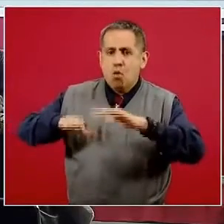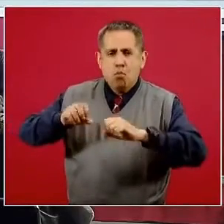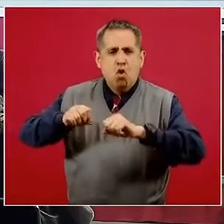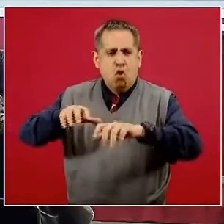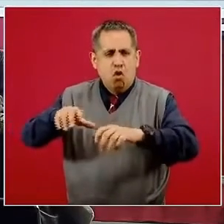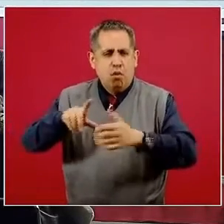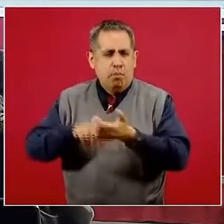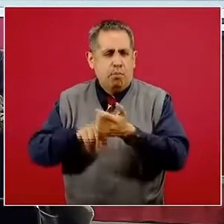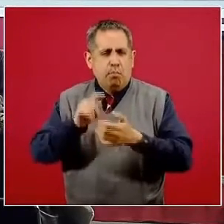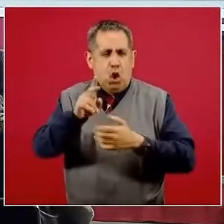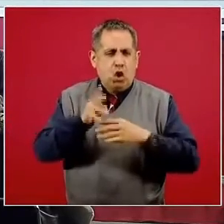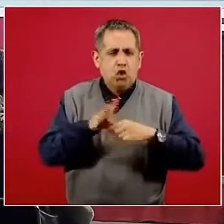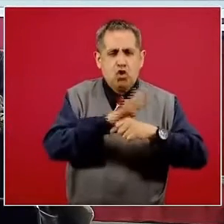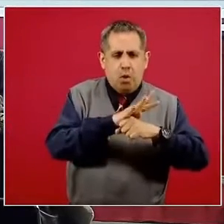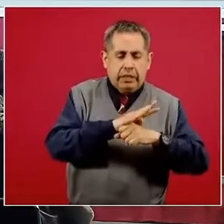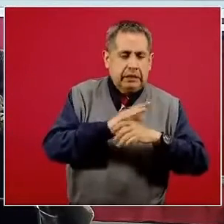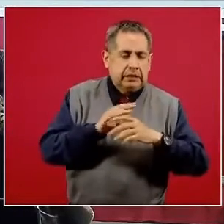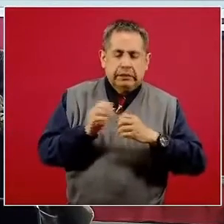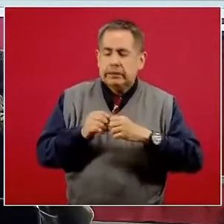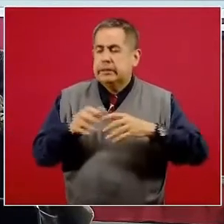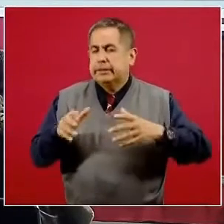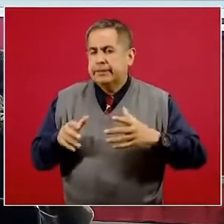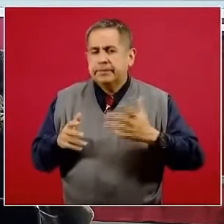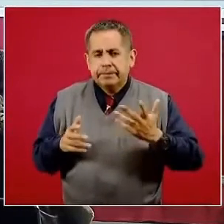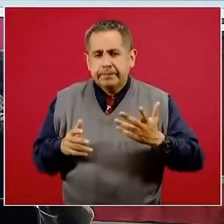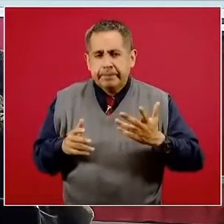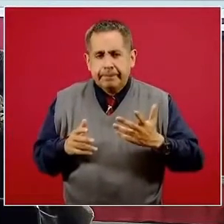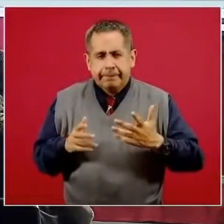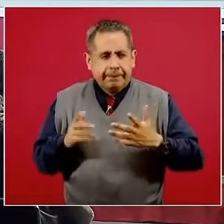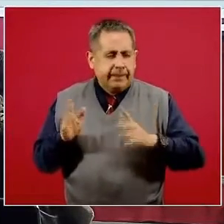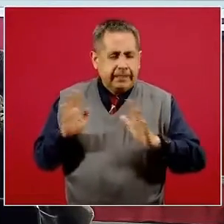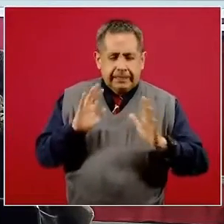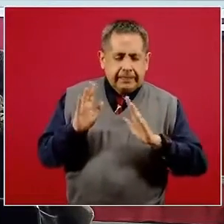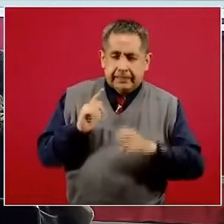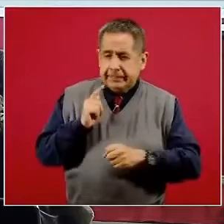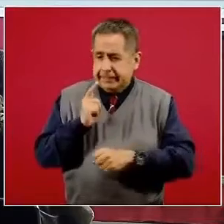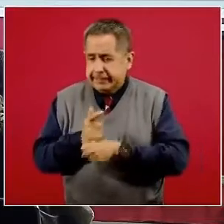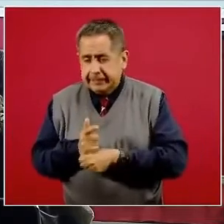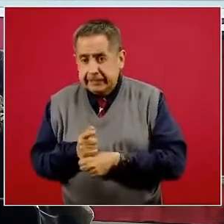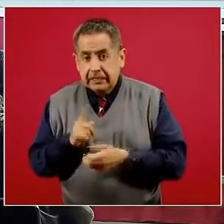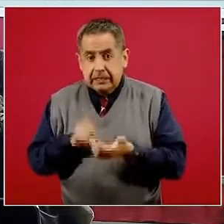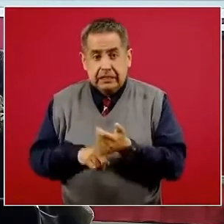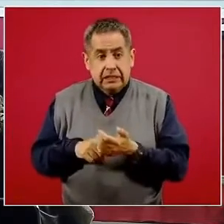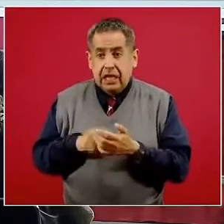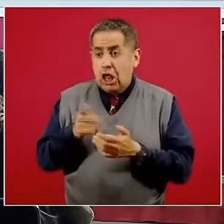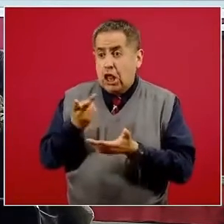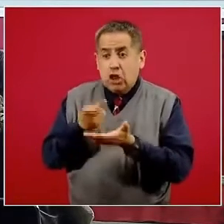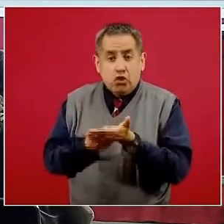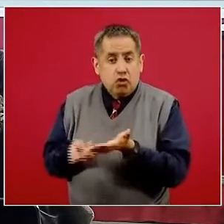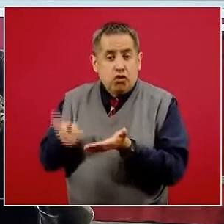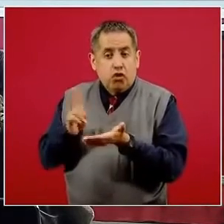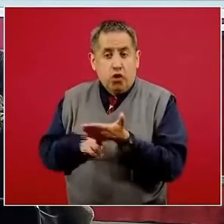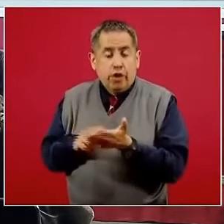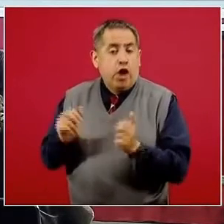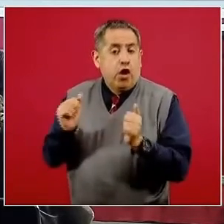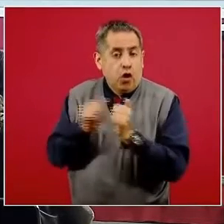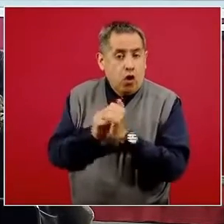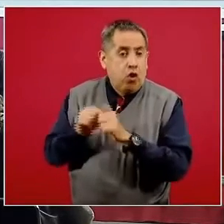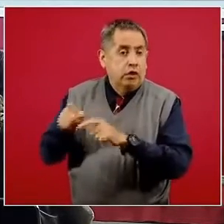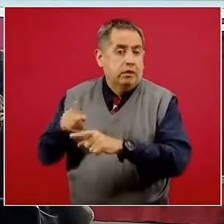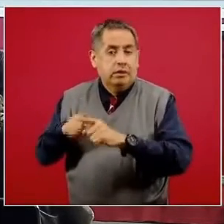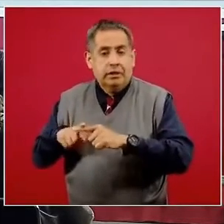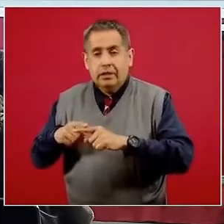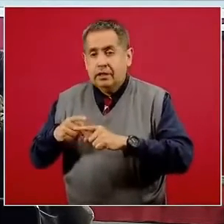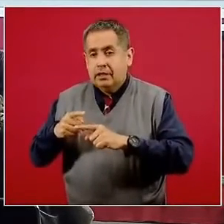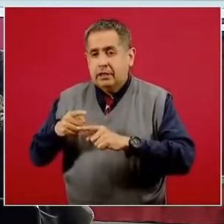asociada a esta enfermedad muy grande, en el momento que se dieron cuenta que sobre todo estas comorbilidades se presentaban en